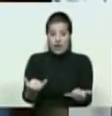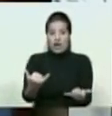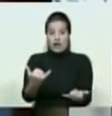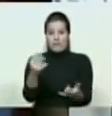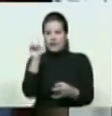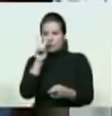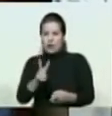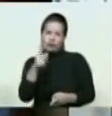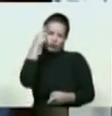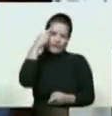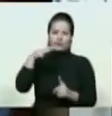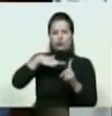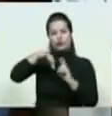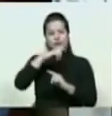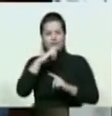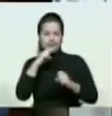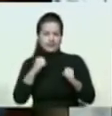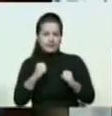su espíritu